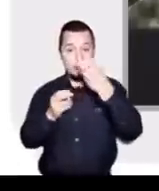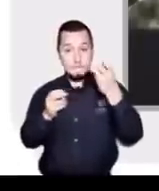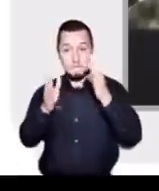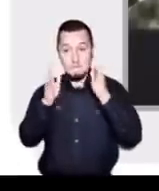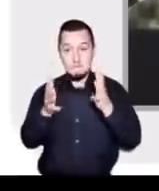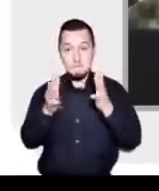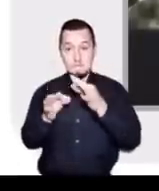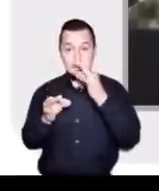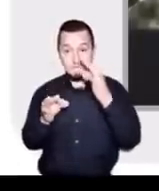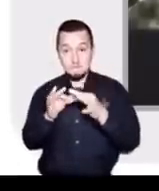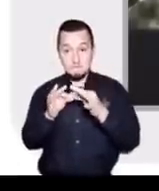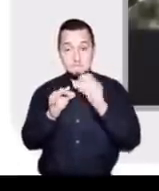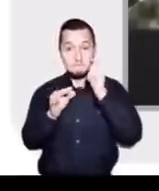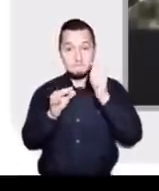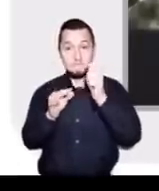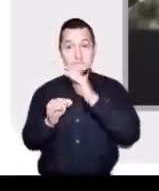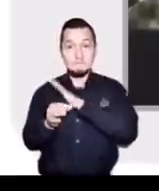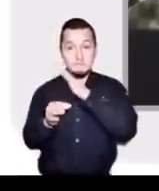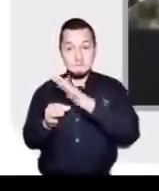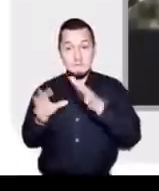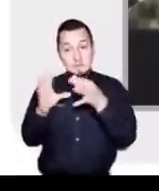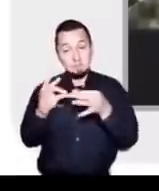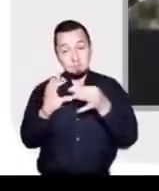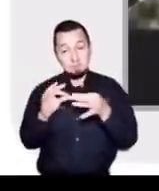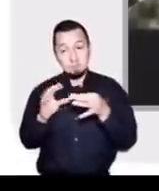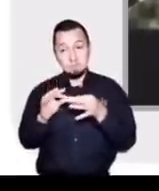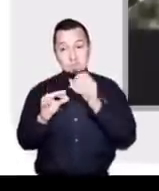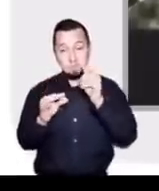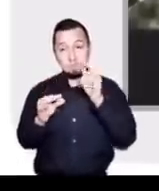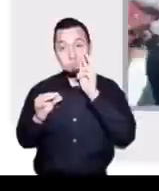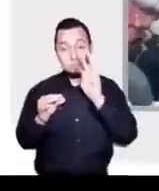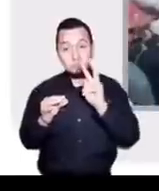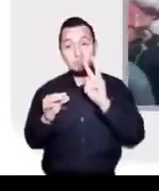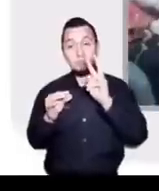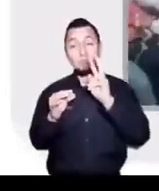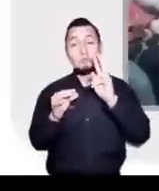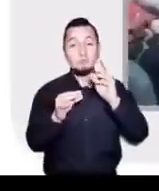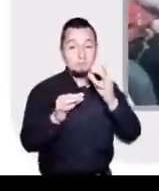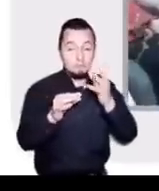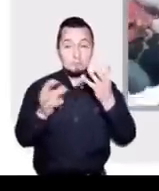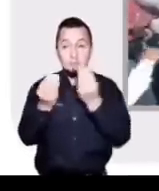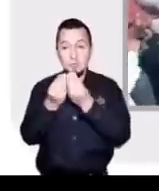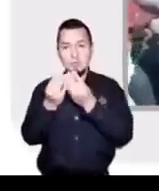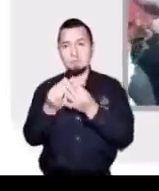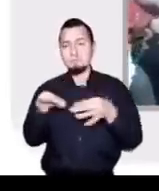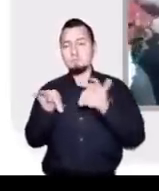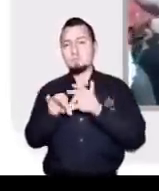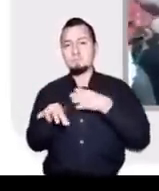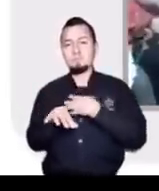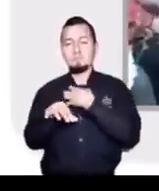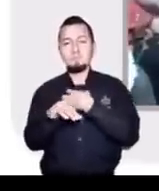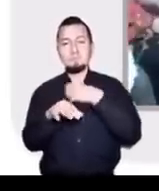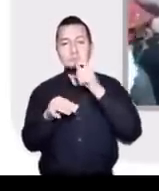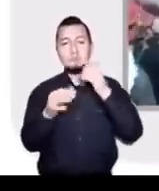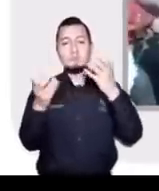general, de lo que va a ser un proyecto tan importante y que va a detonar muchas